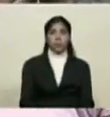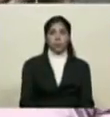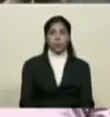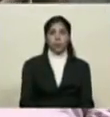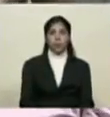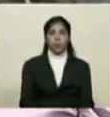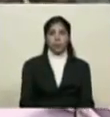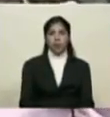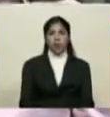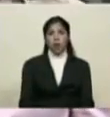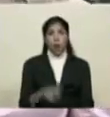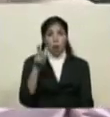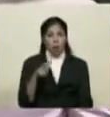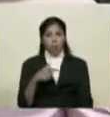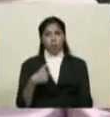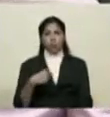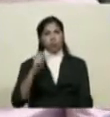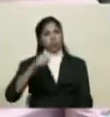Él dijo que lo iba a hacer.